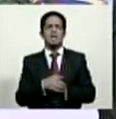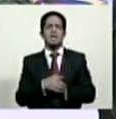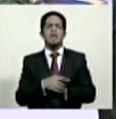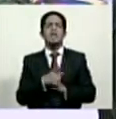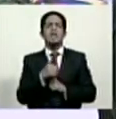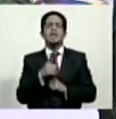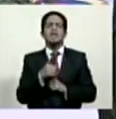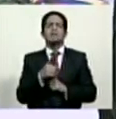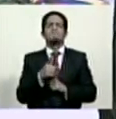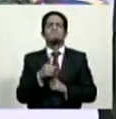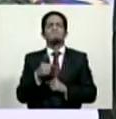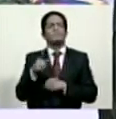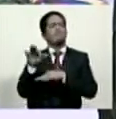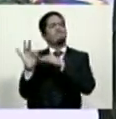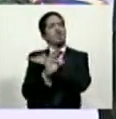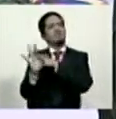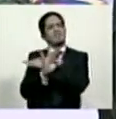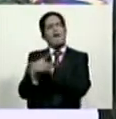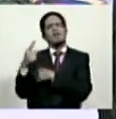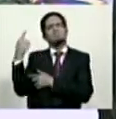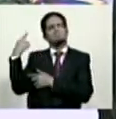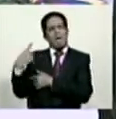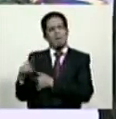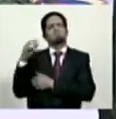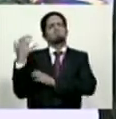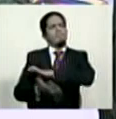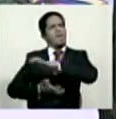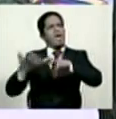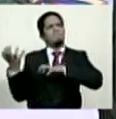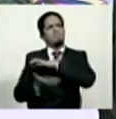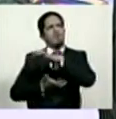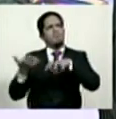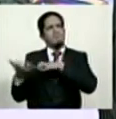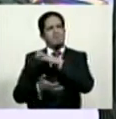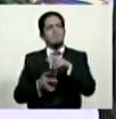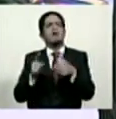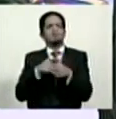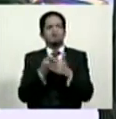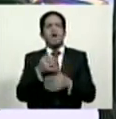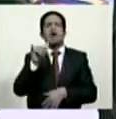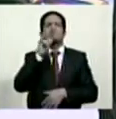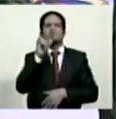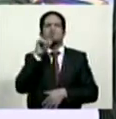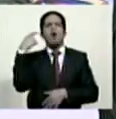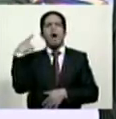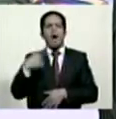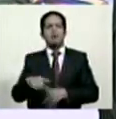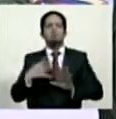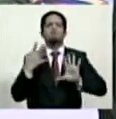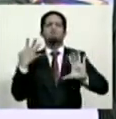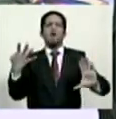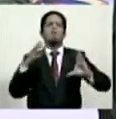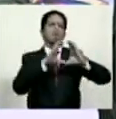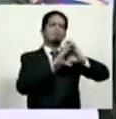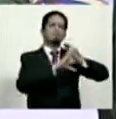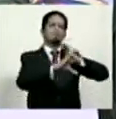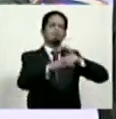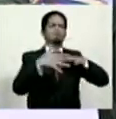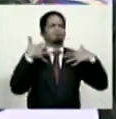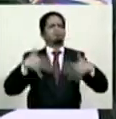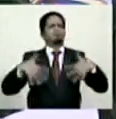justificar una intervención militar de Venezuela. Y han anunciado que tienen 9 gandolas cargadas con 200